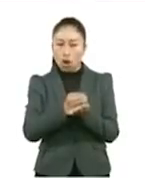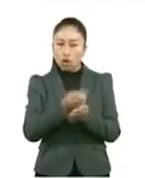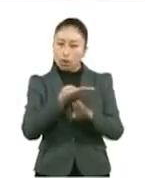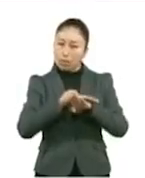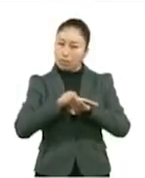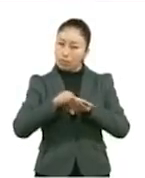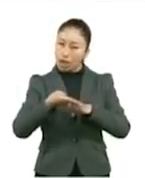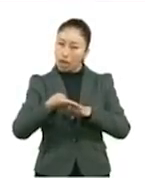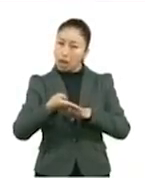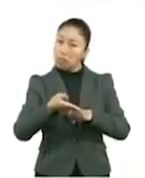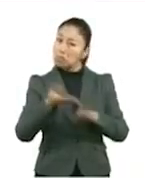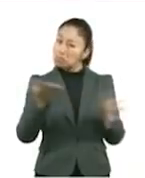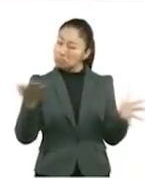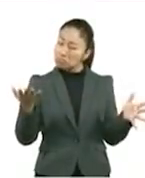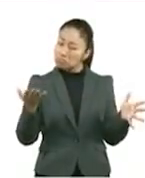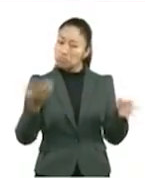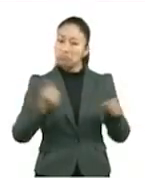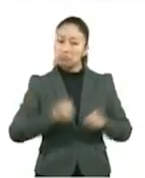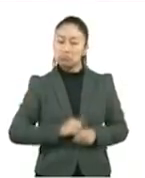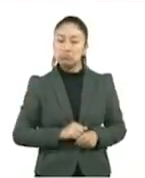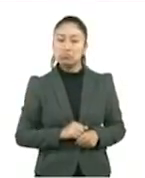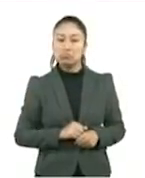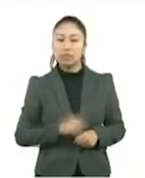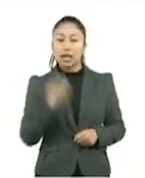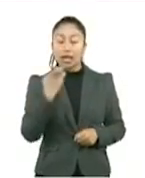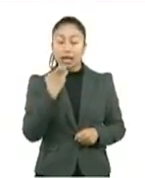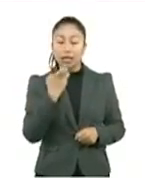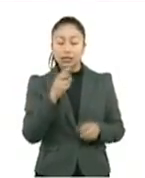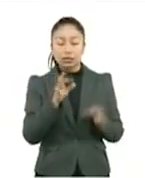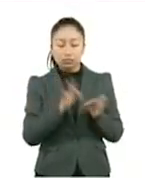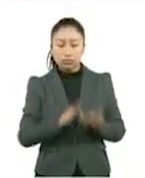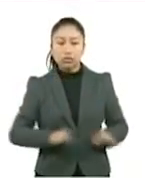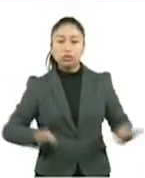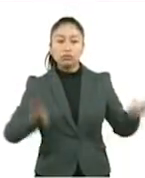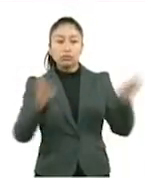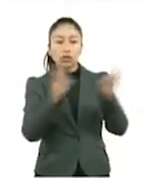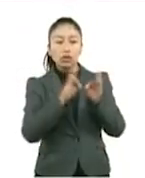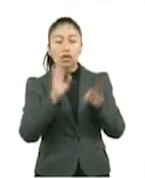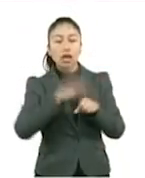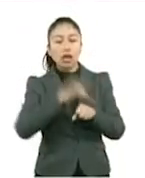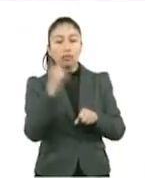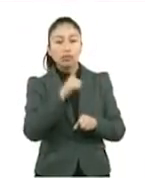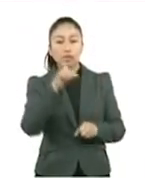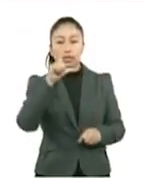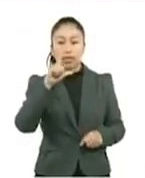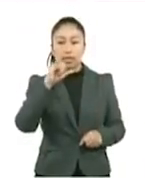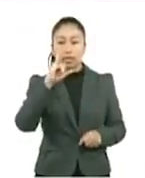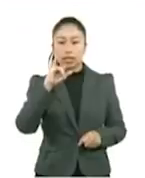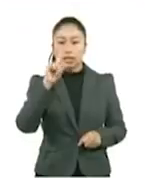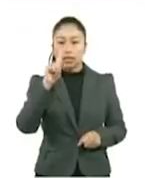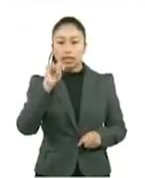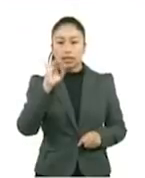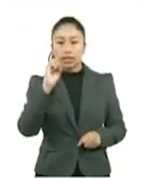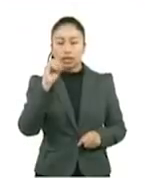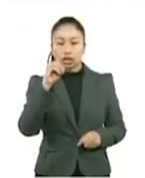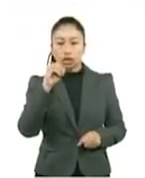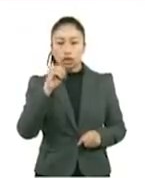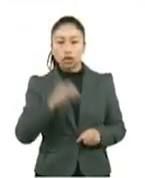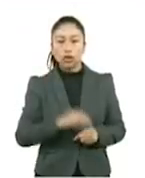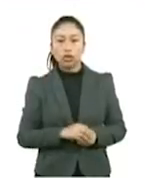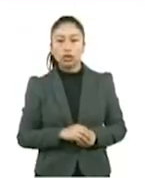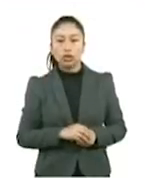un mineral que es muy importante porque con ese mineral es parte de